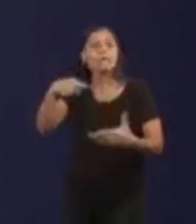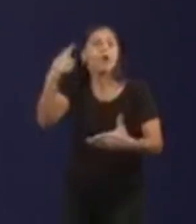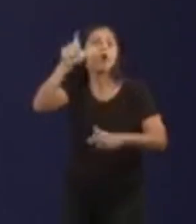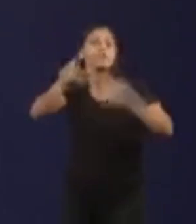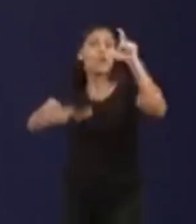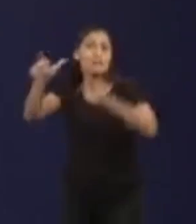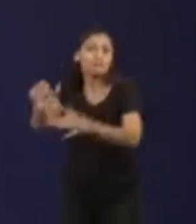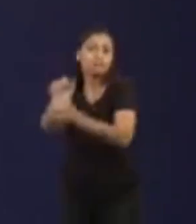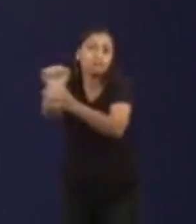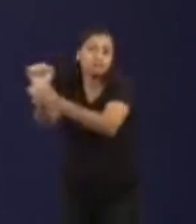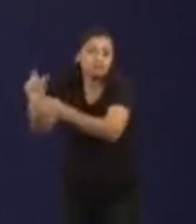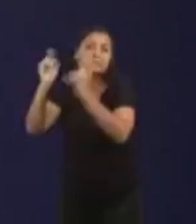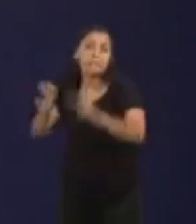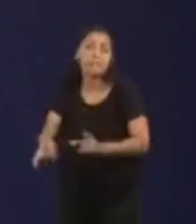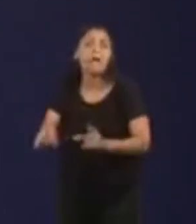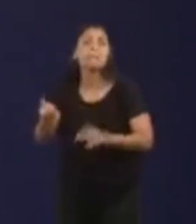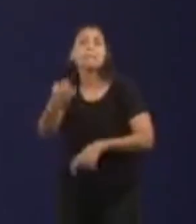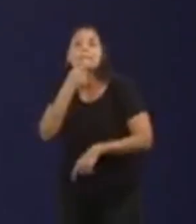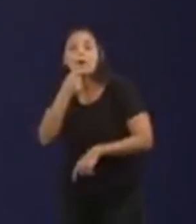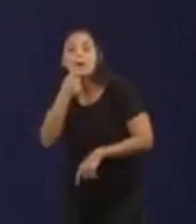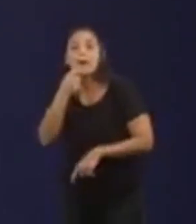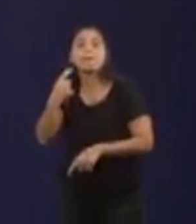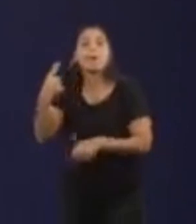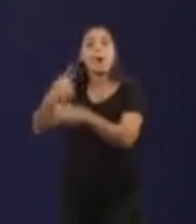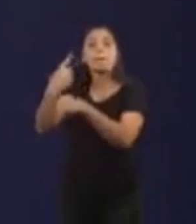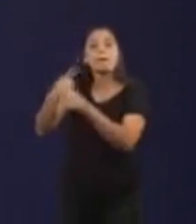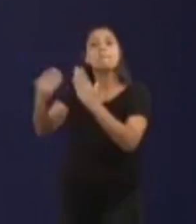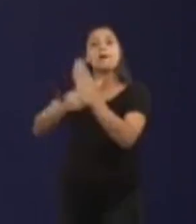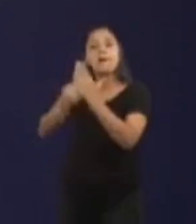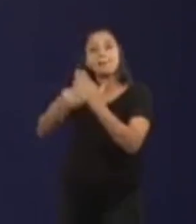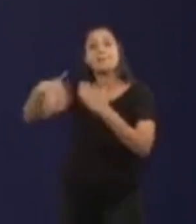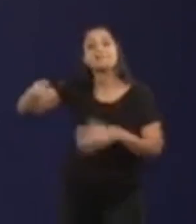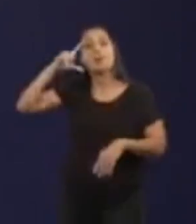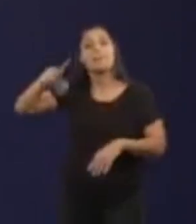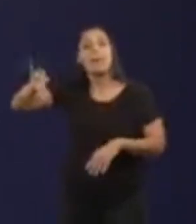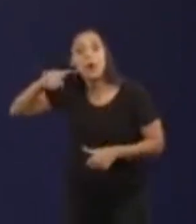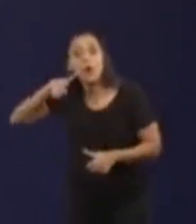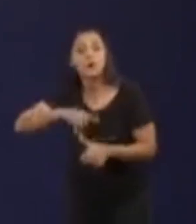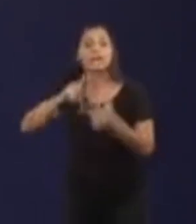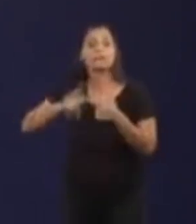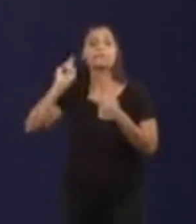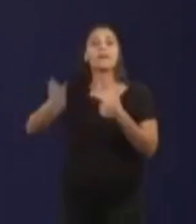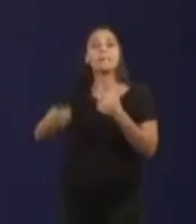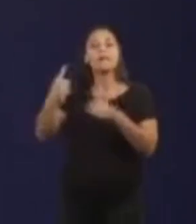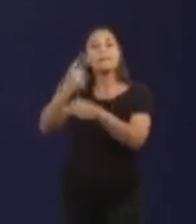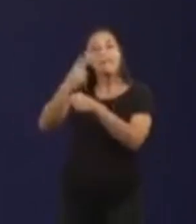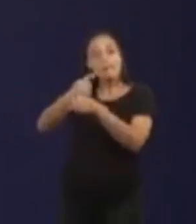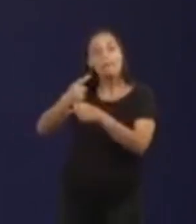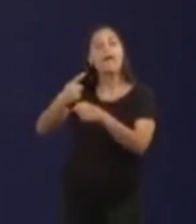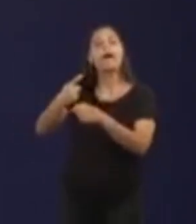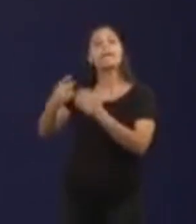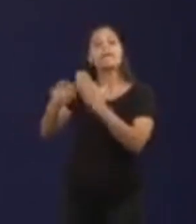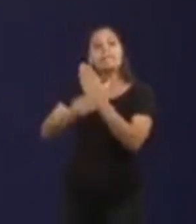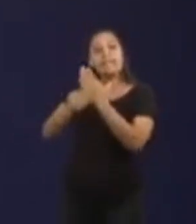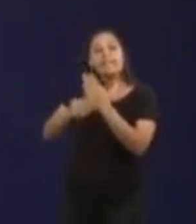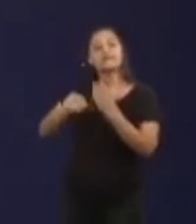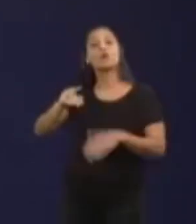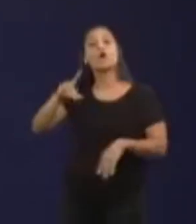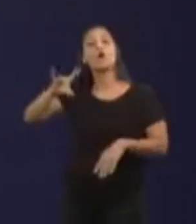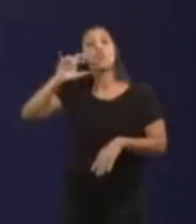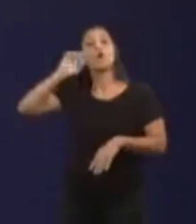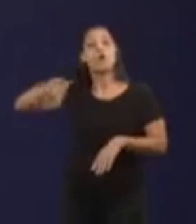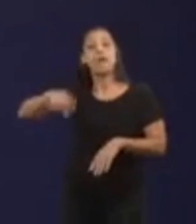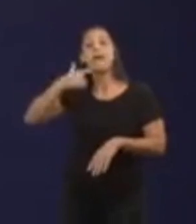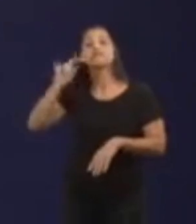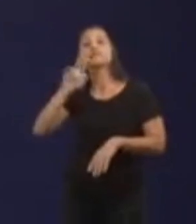la primera ministro italiana Georg meloni el Primer Ministro polaco Donald tusk